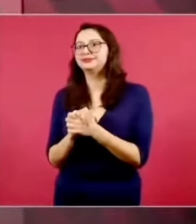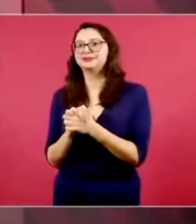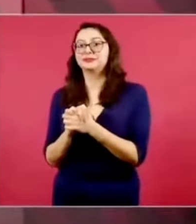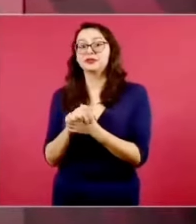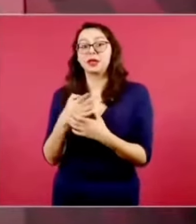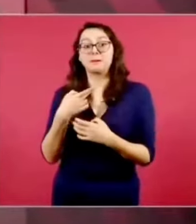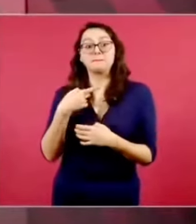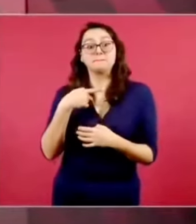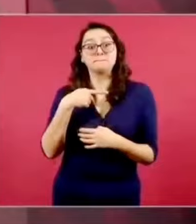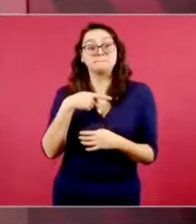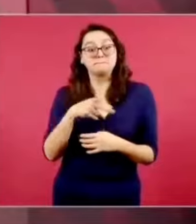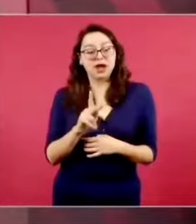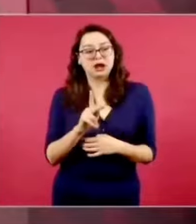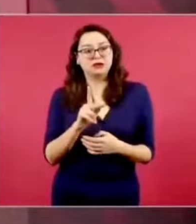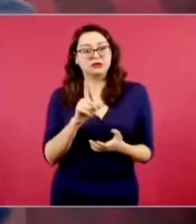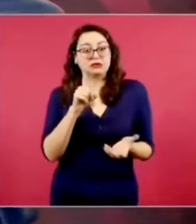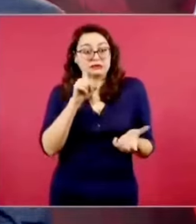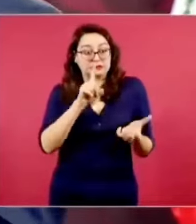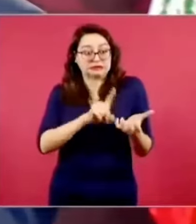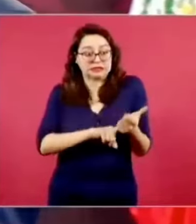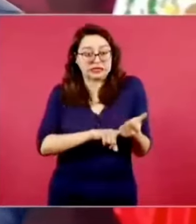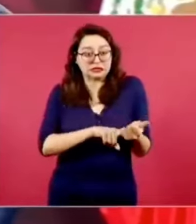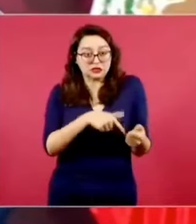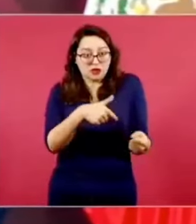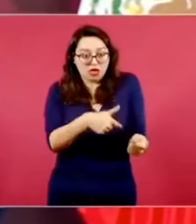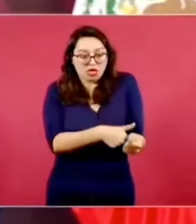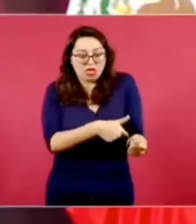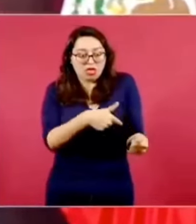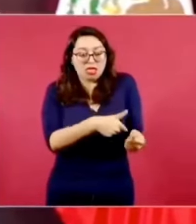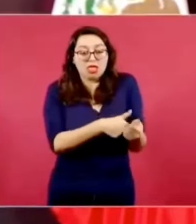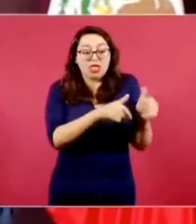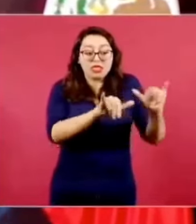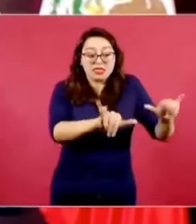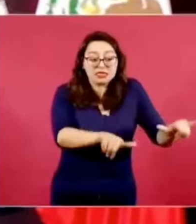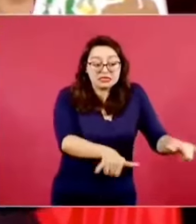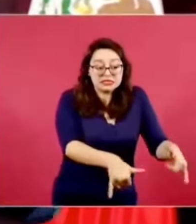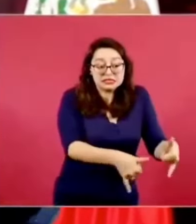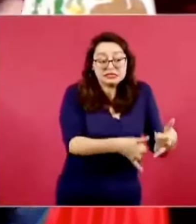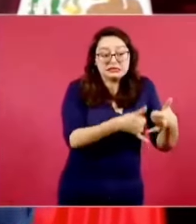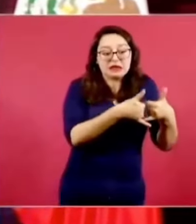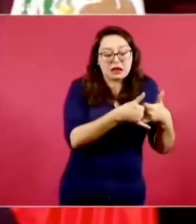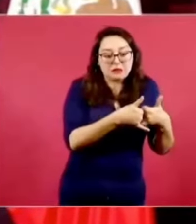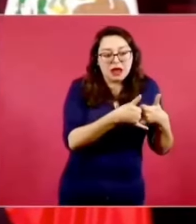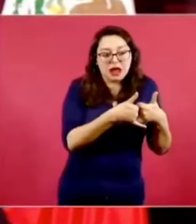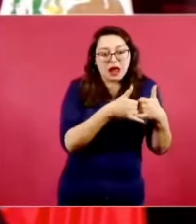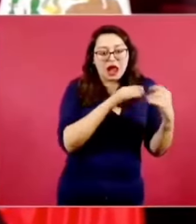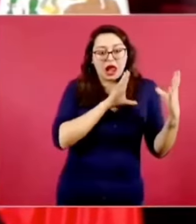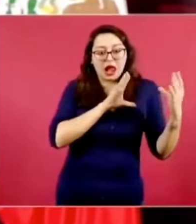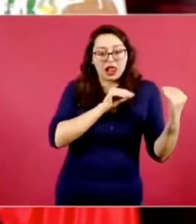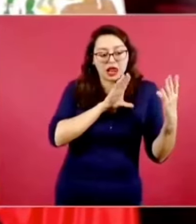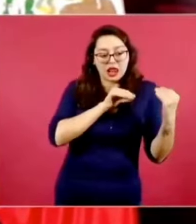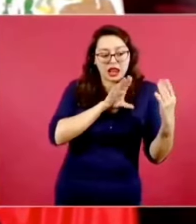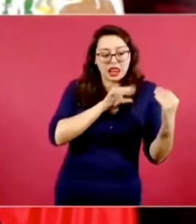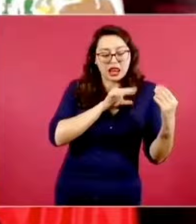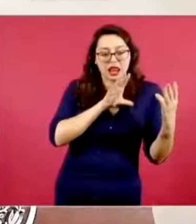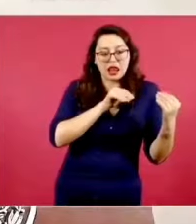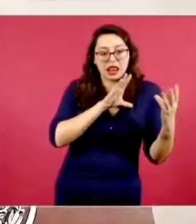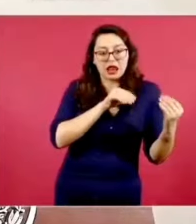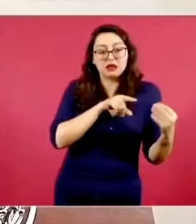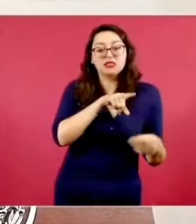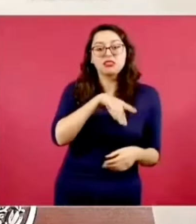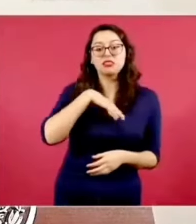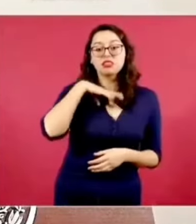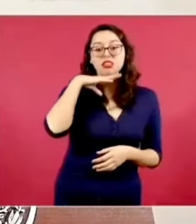segundo entonces en la intimidad pensando que no lo estaban grabando